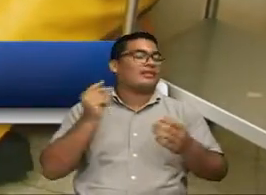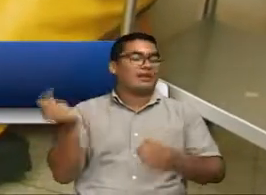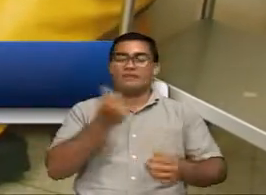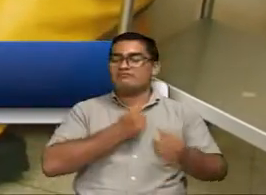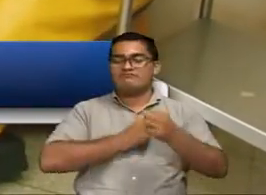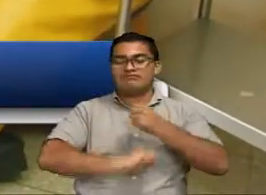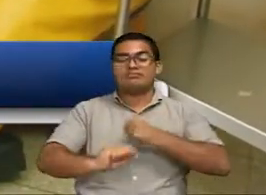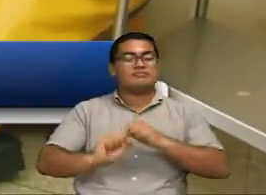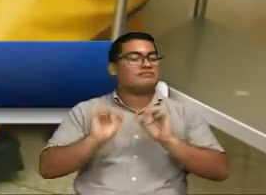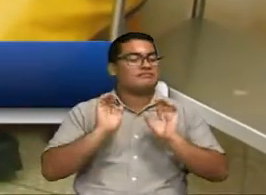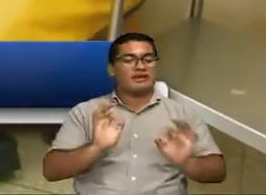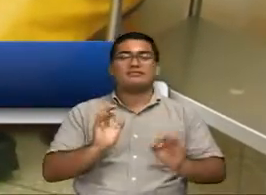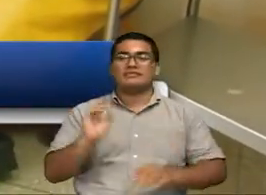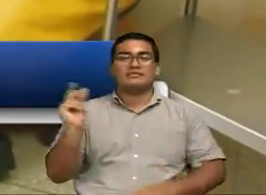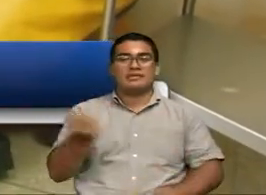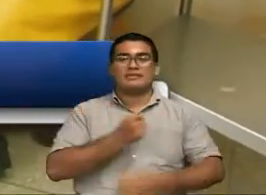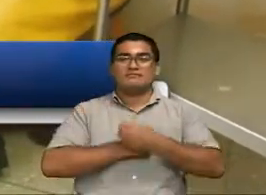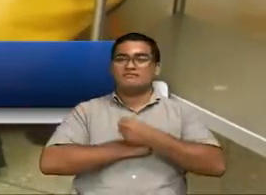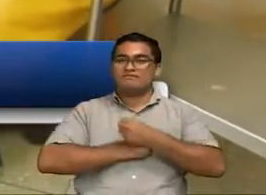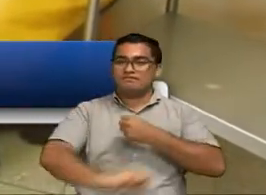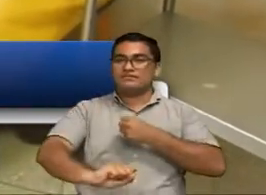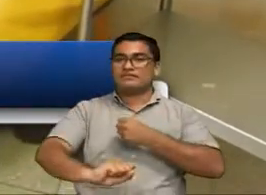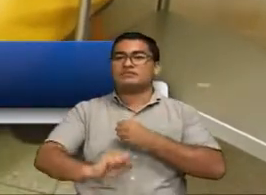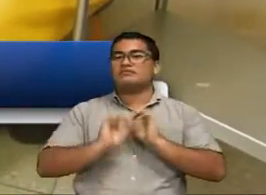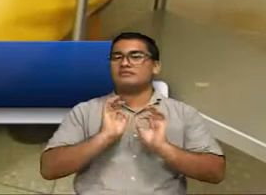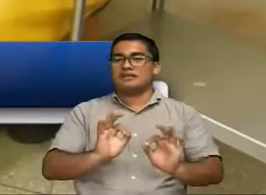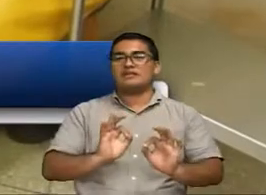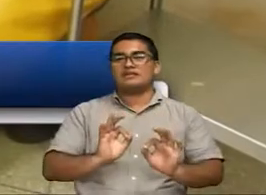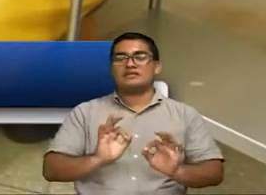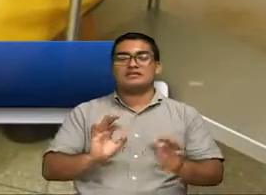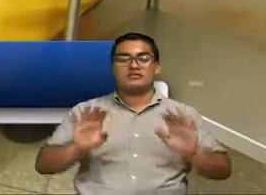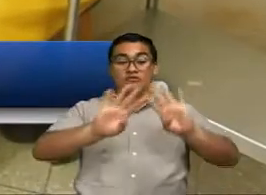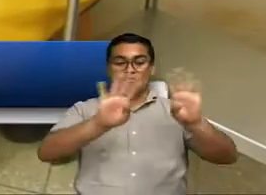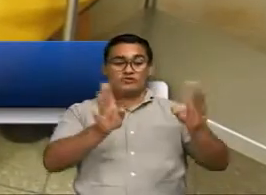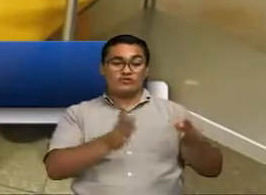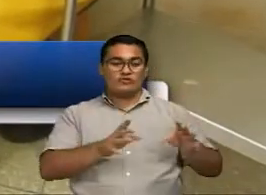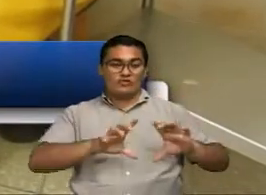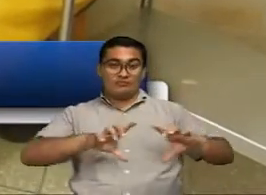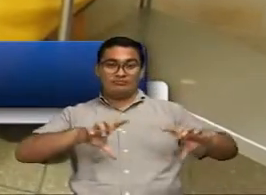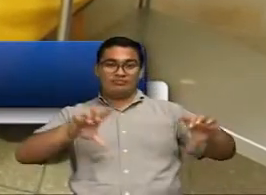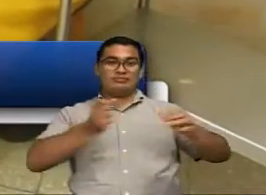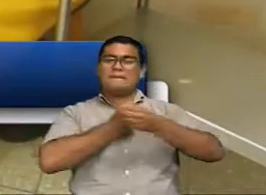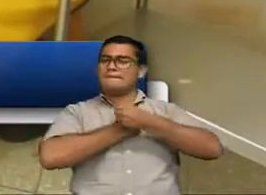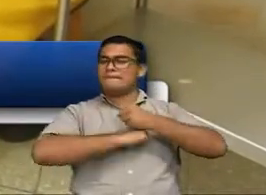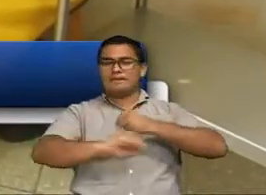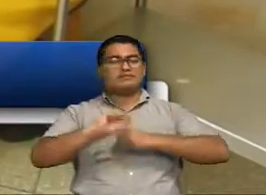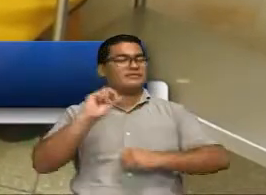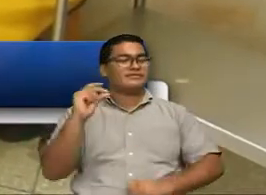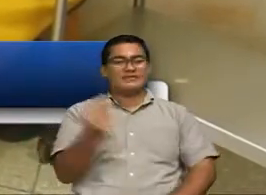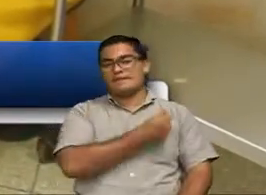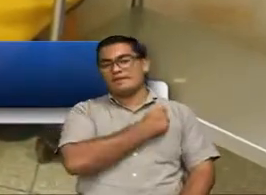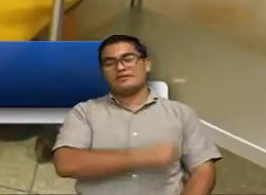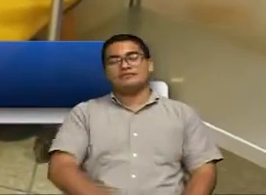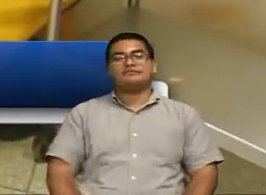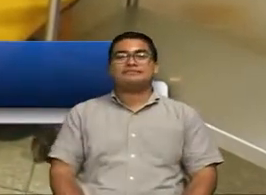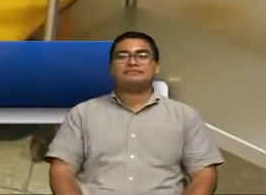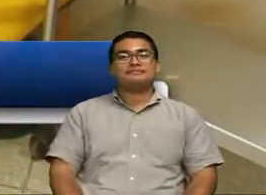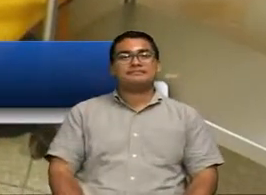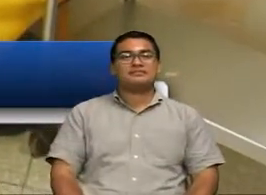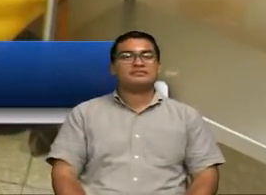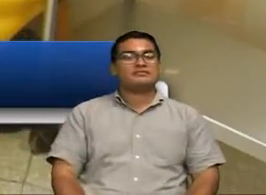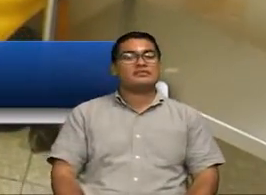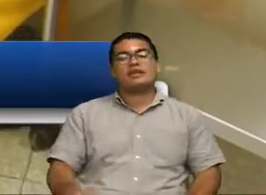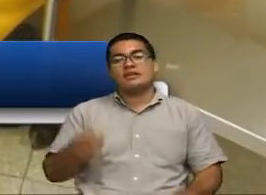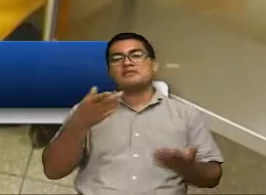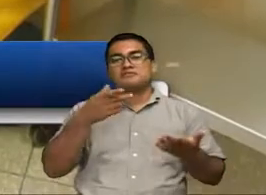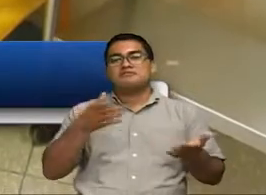la misma posición de la pelvis, que es en forma de S, una S itálica le llama. Entonces, en esa posición es